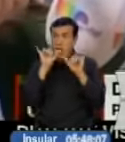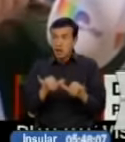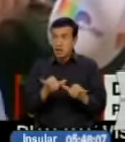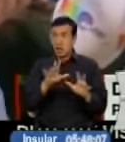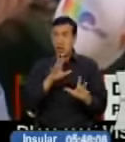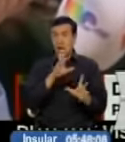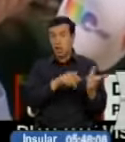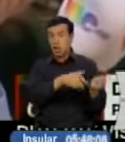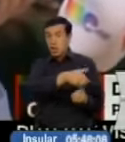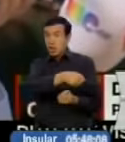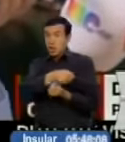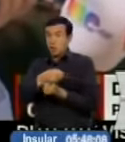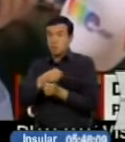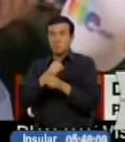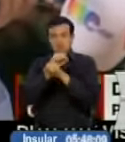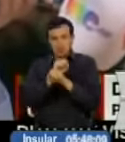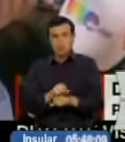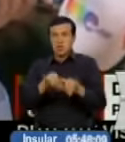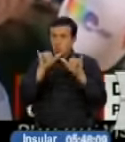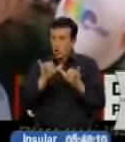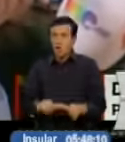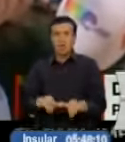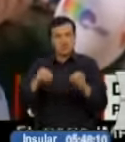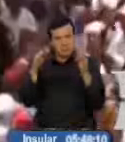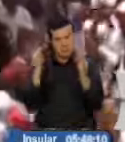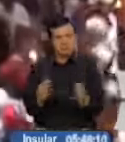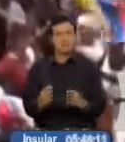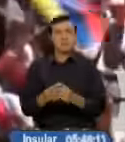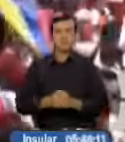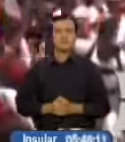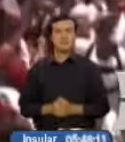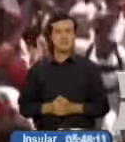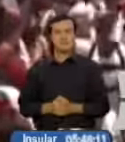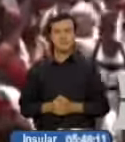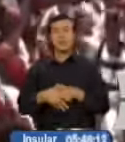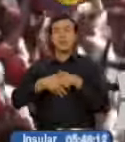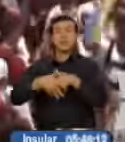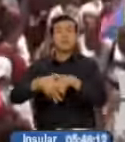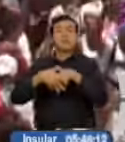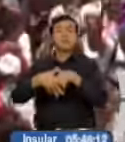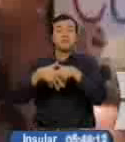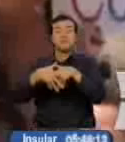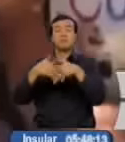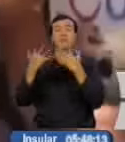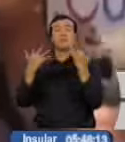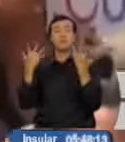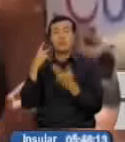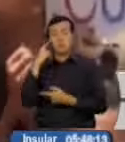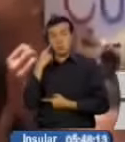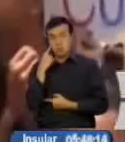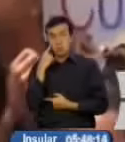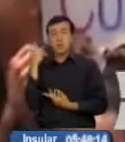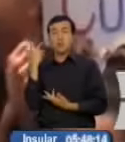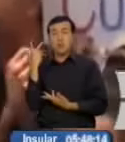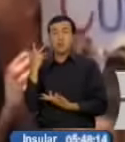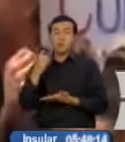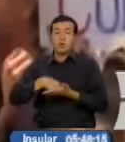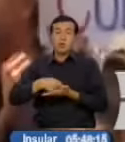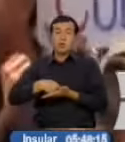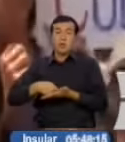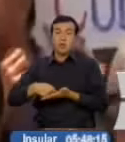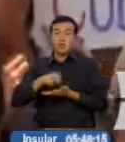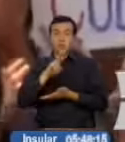que eso es posible, amarrado, porque yo no me voy a entregar. A la par de las movilizaciones, se desarrolló un simulacro nacional para la recolección de firmas